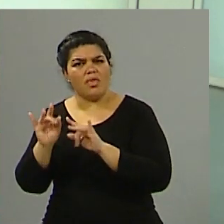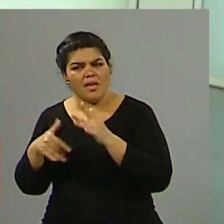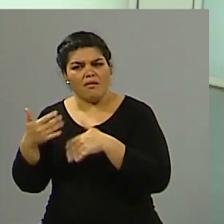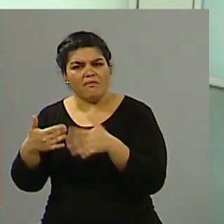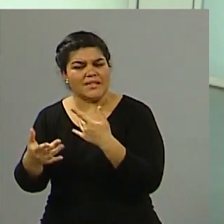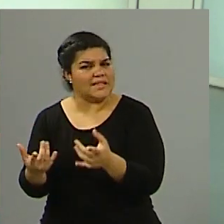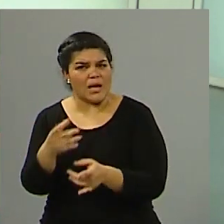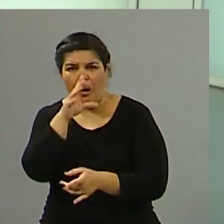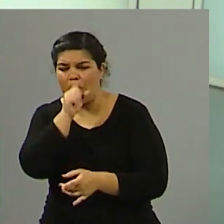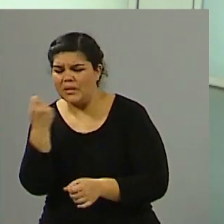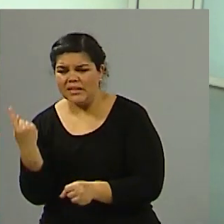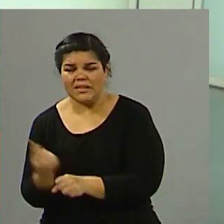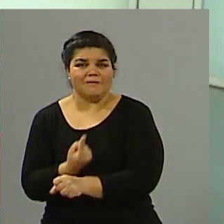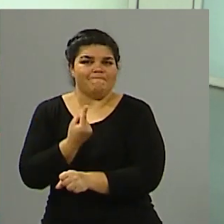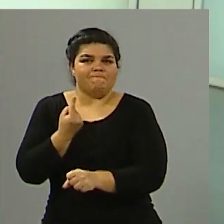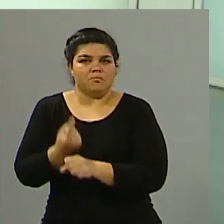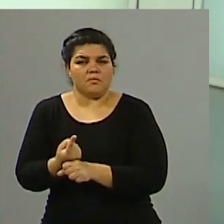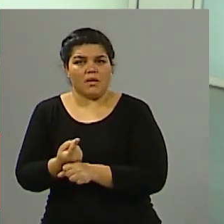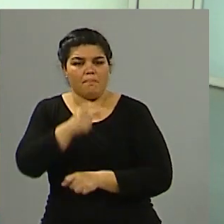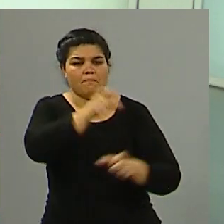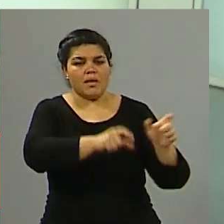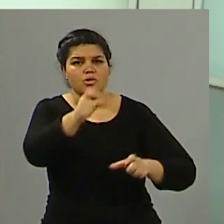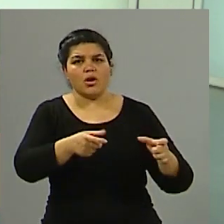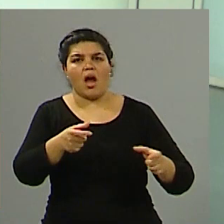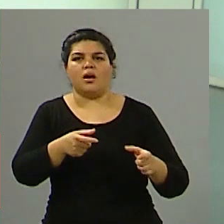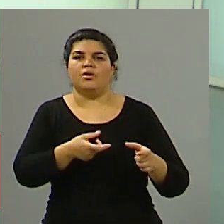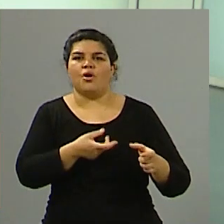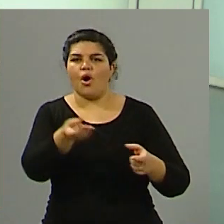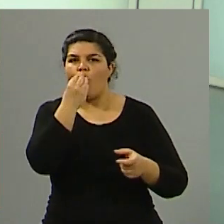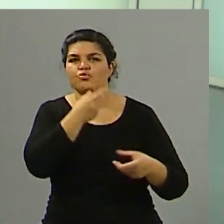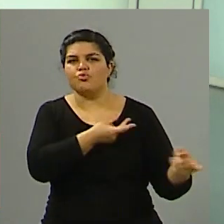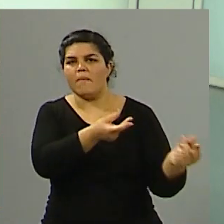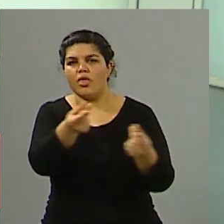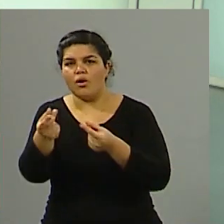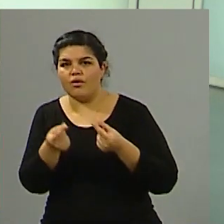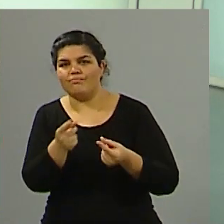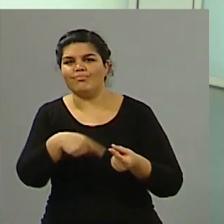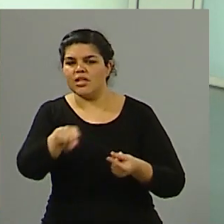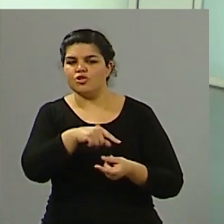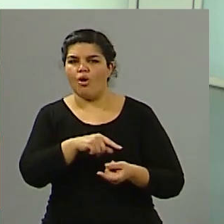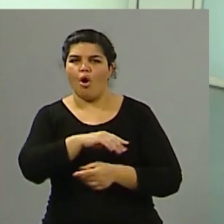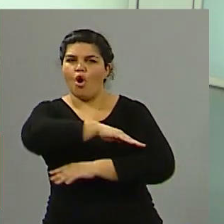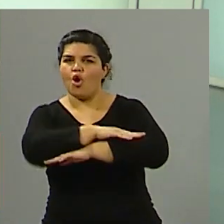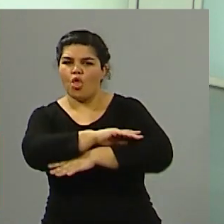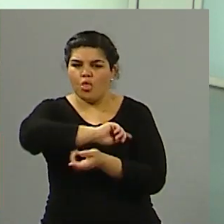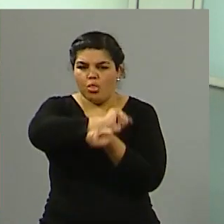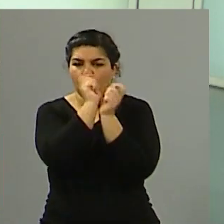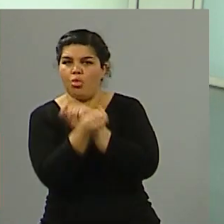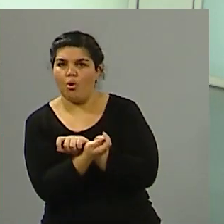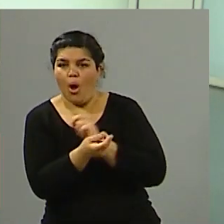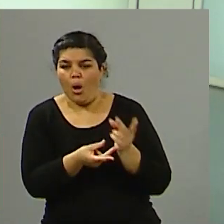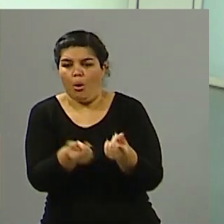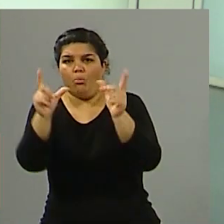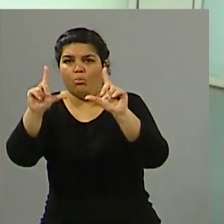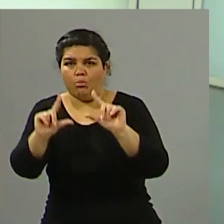la conducta de los consumidores está cambiando a partir de la merma en el poder adquisitivo. Nos vamos a ir a una pausa, vamos a